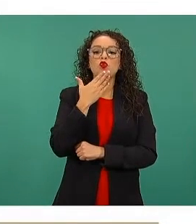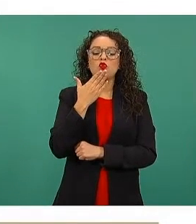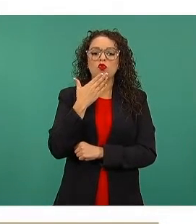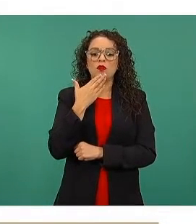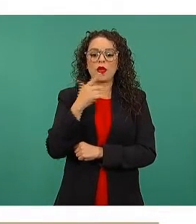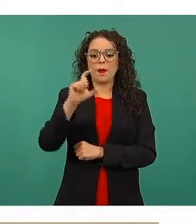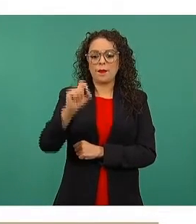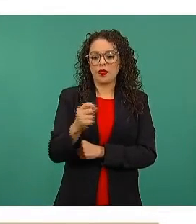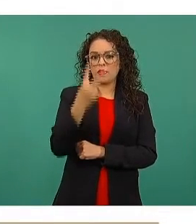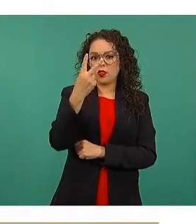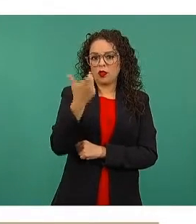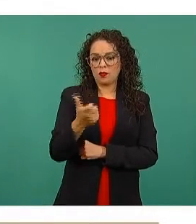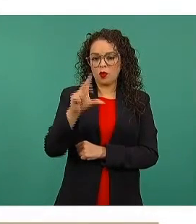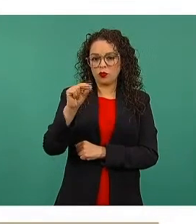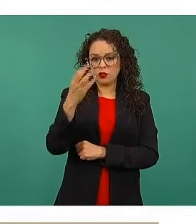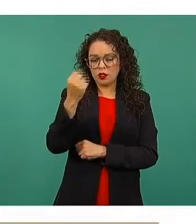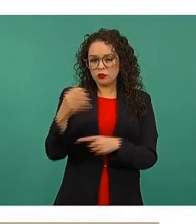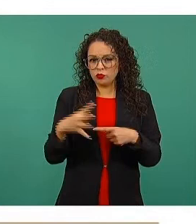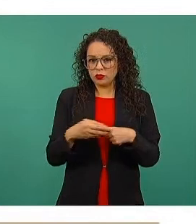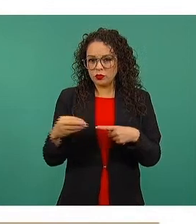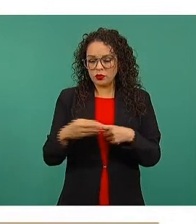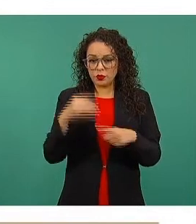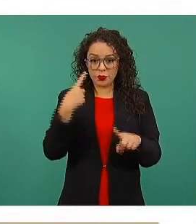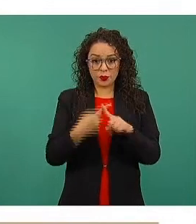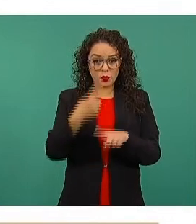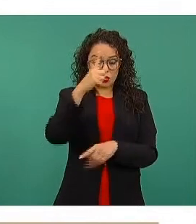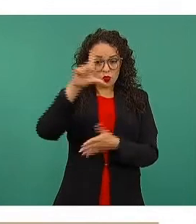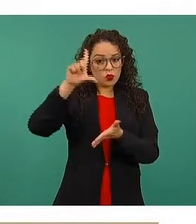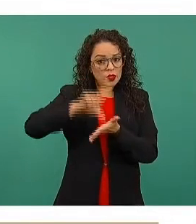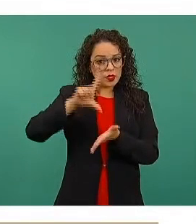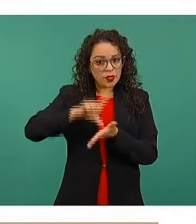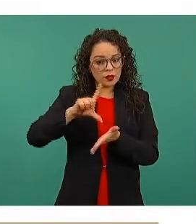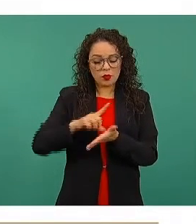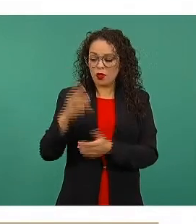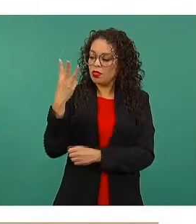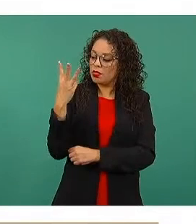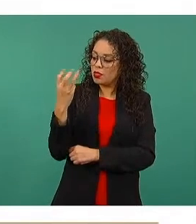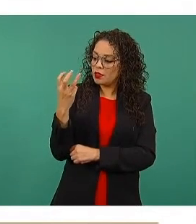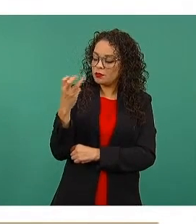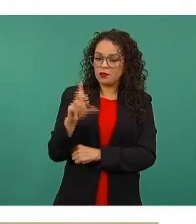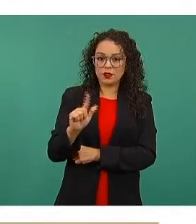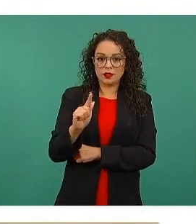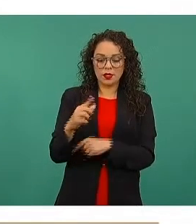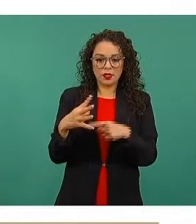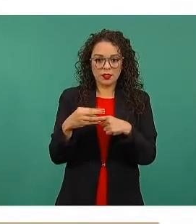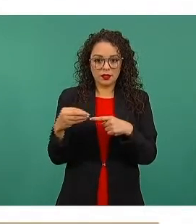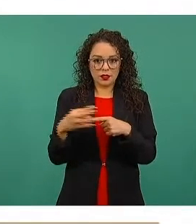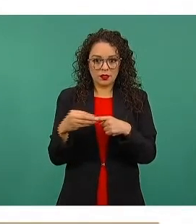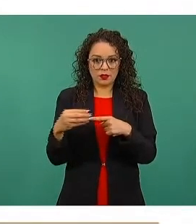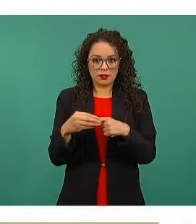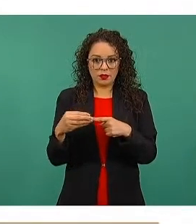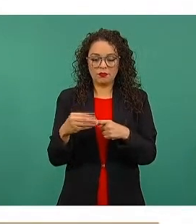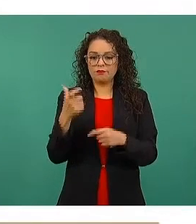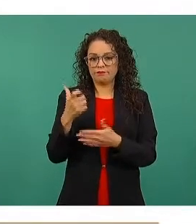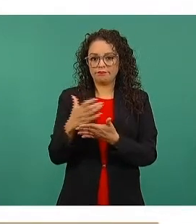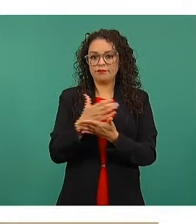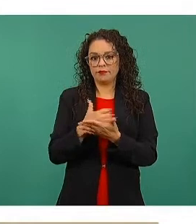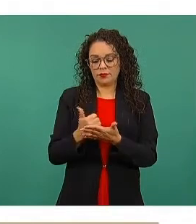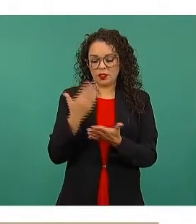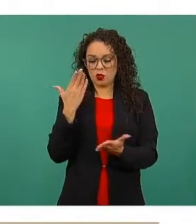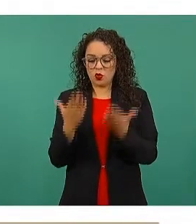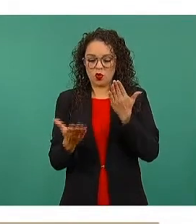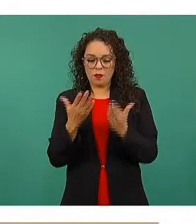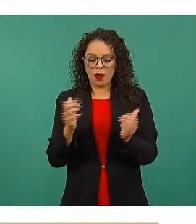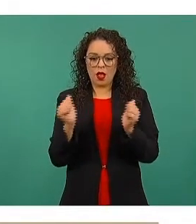de 22 pesos 89 centavos por litro y un margen de 3 pesos con 70 centavos, comparado con